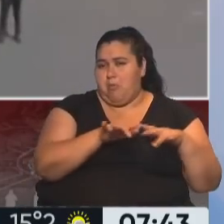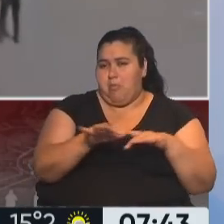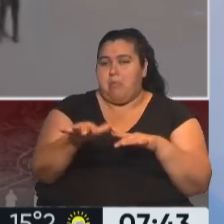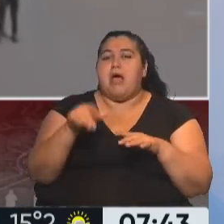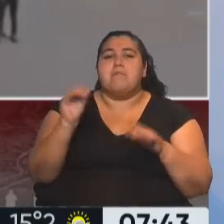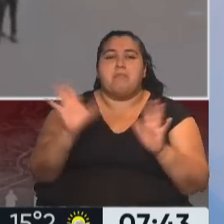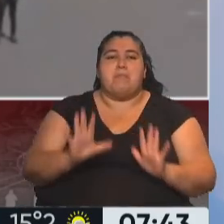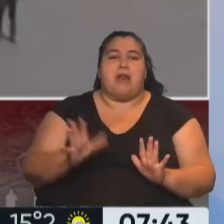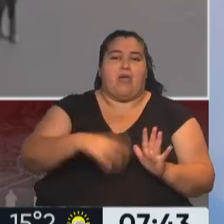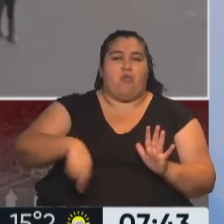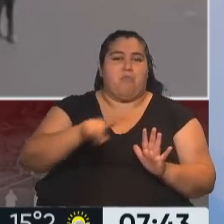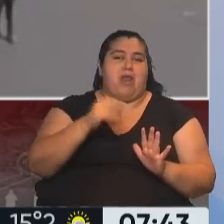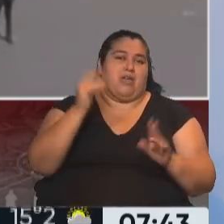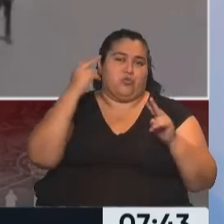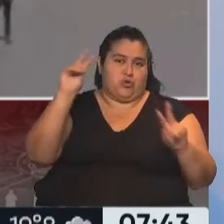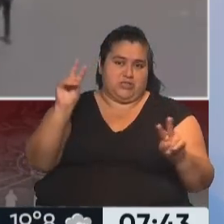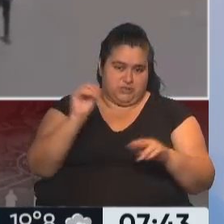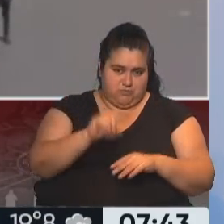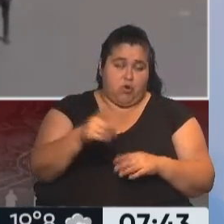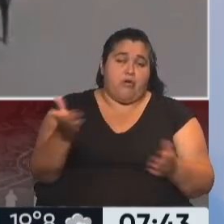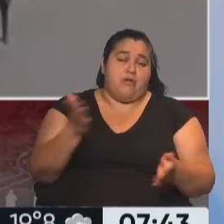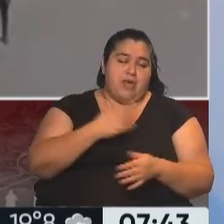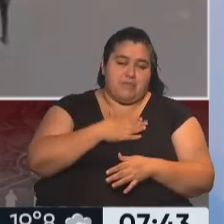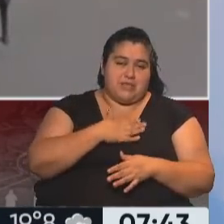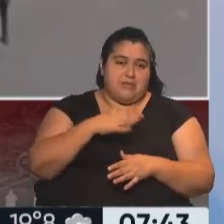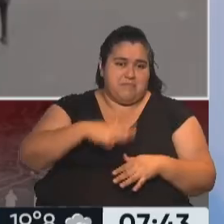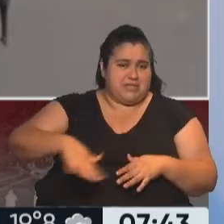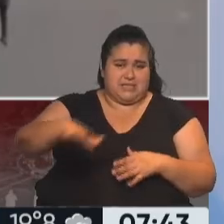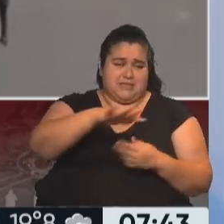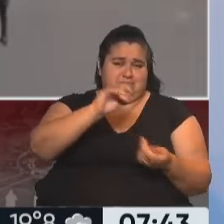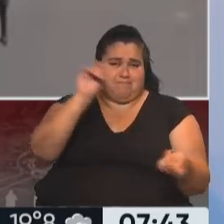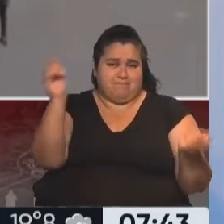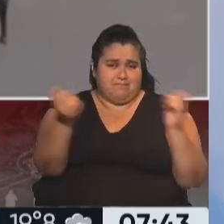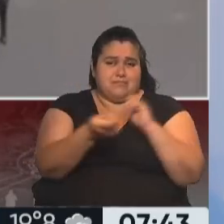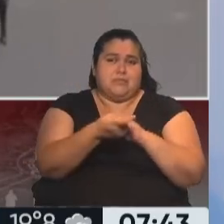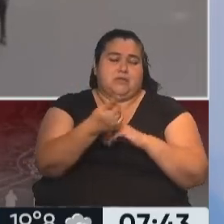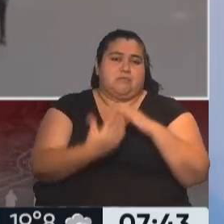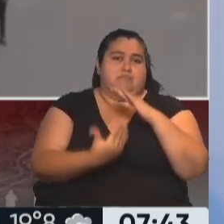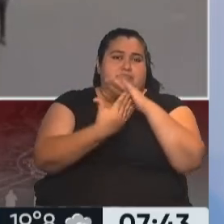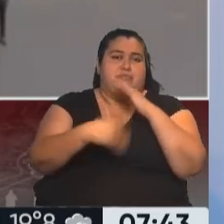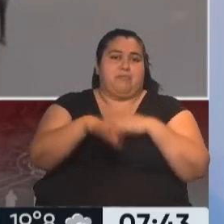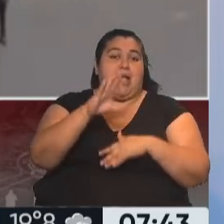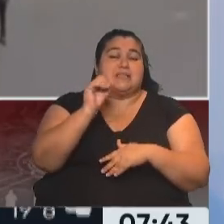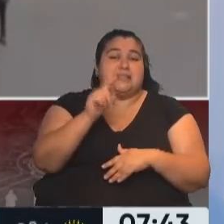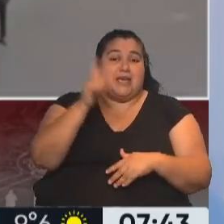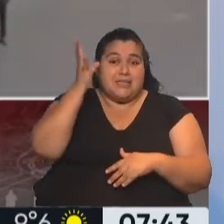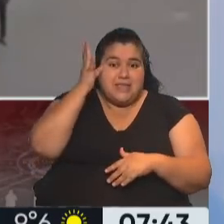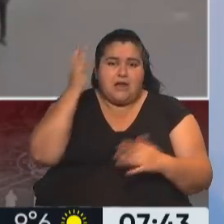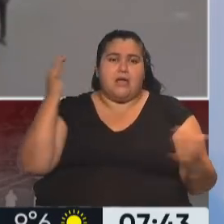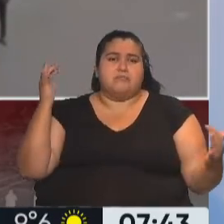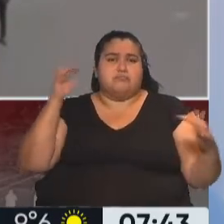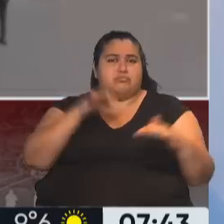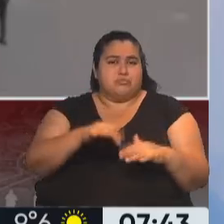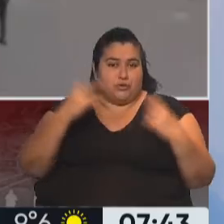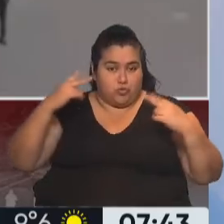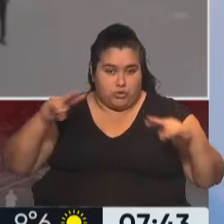Para el turismo, sí, que se ha transformado, lamentablemente, digo, en la principal industria italiana, porque el resto,